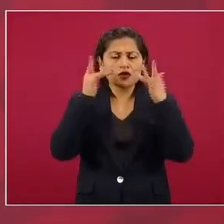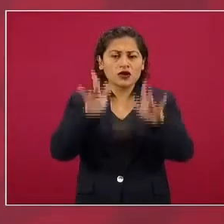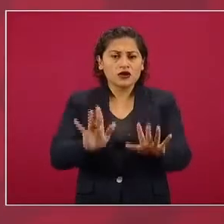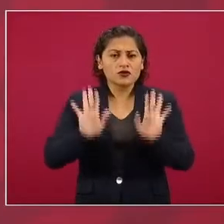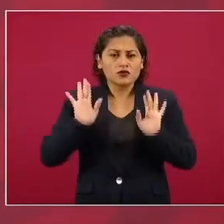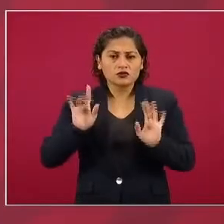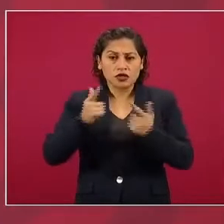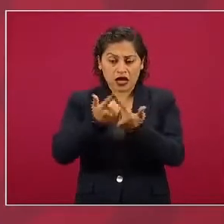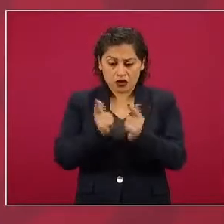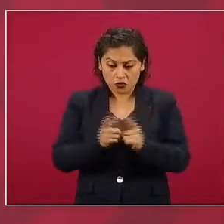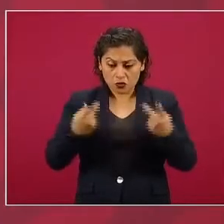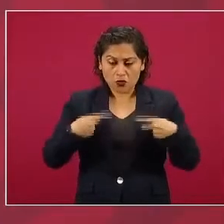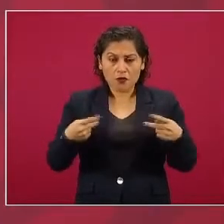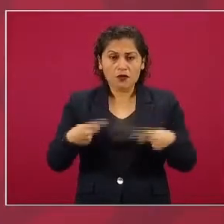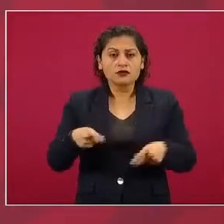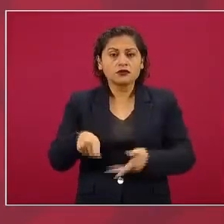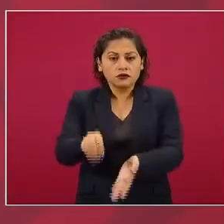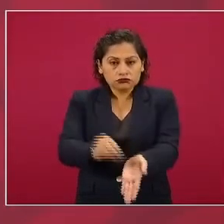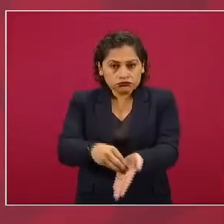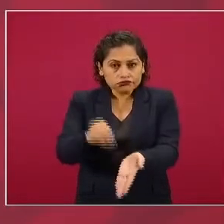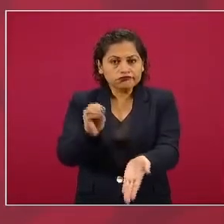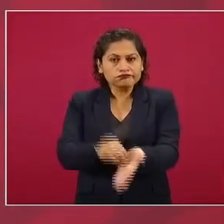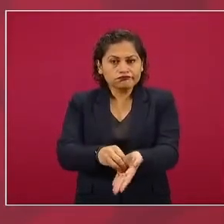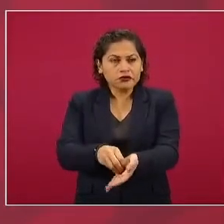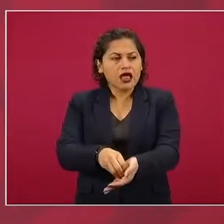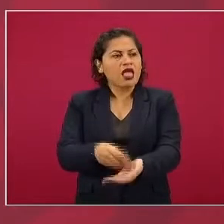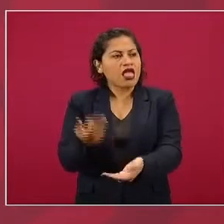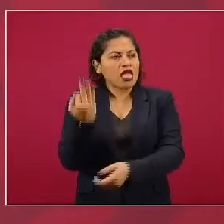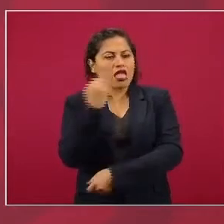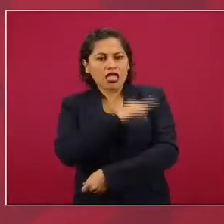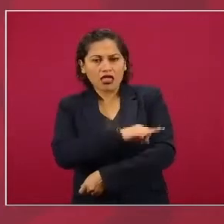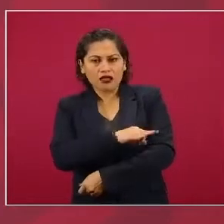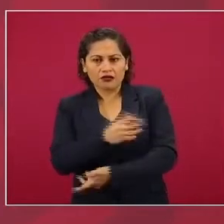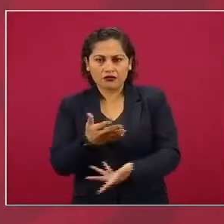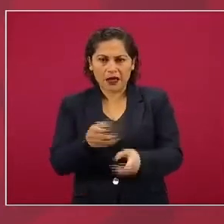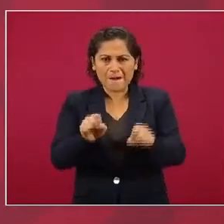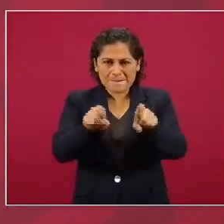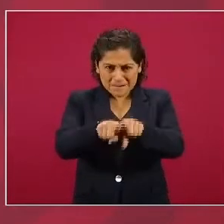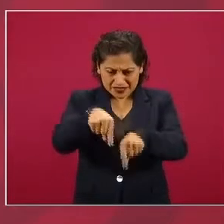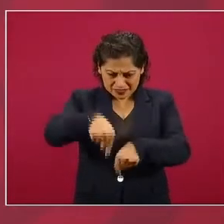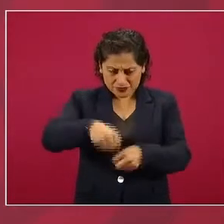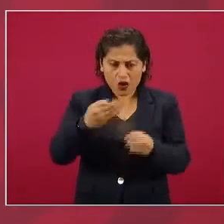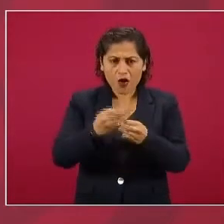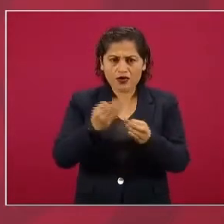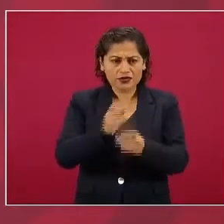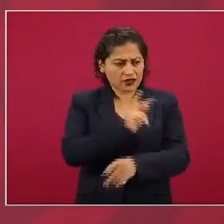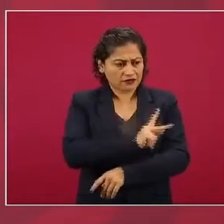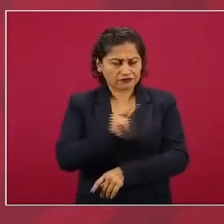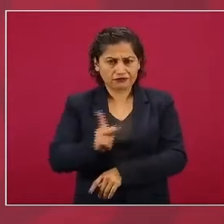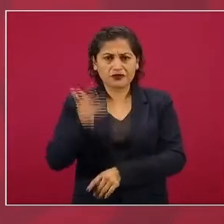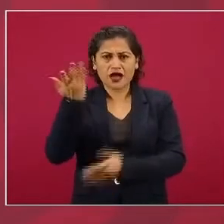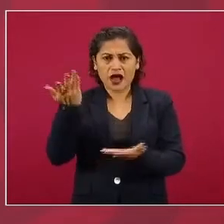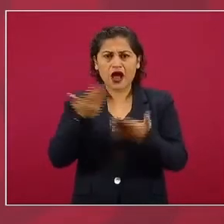Y sigue pasando. Es el salinismo como política,